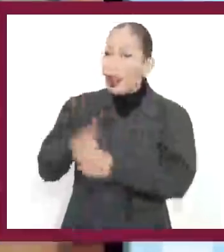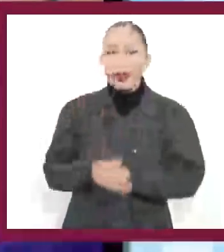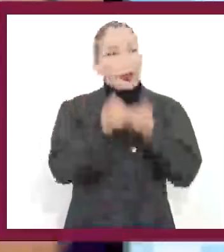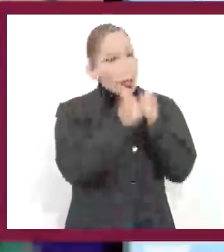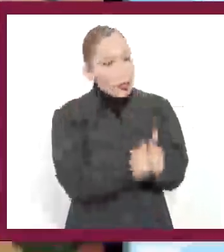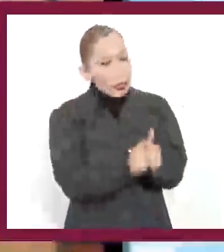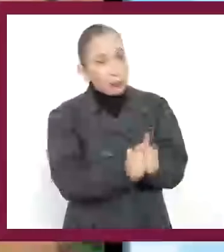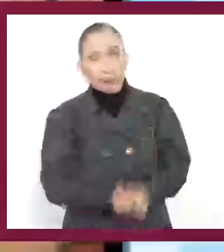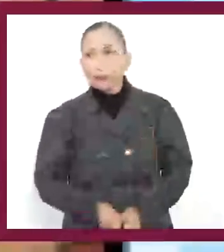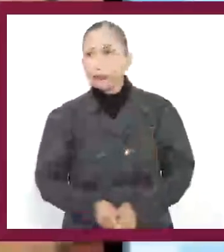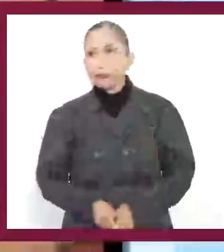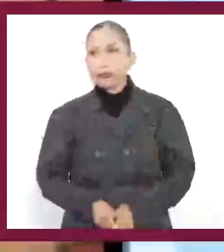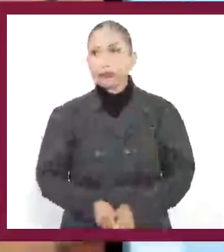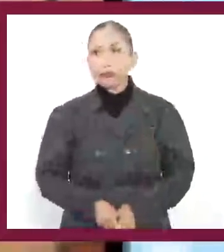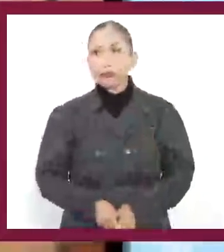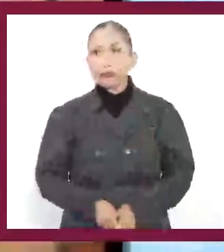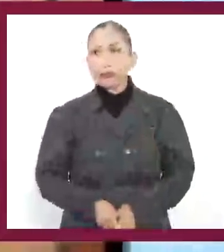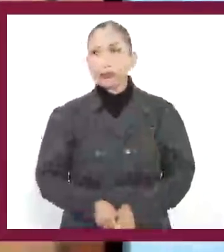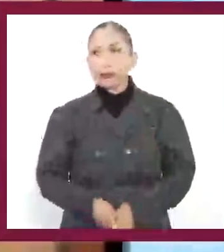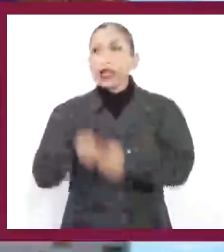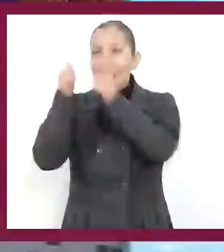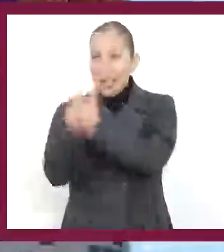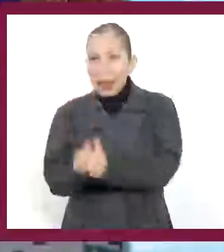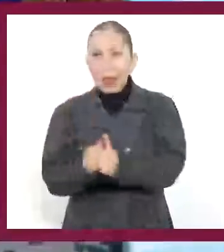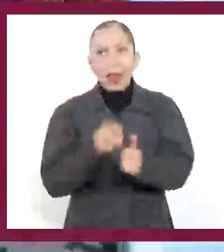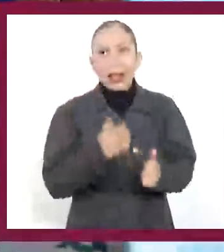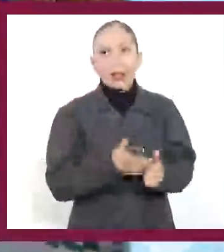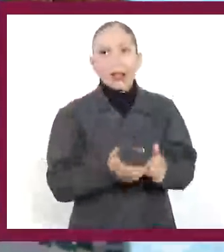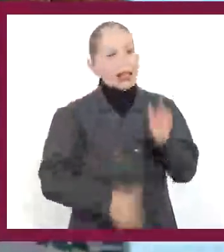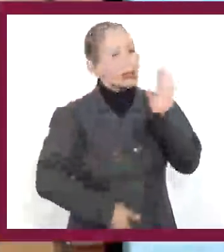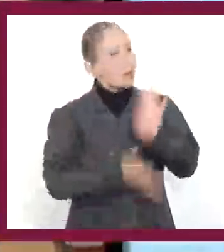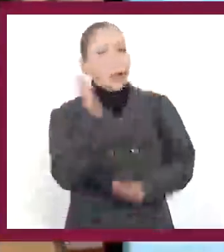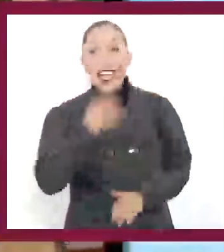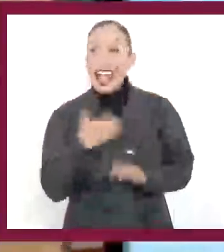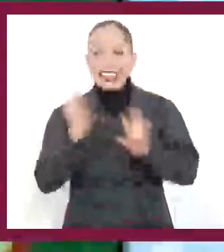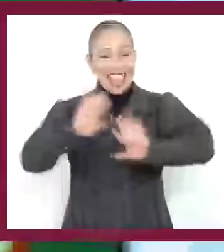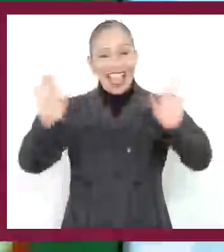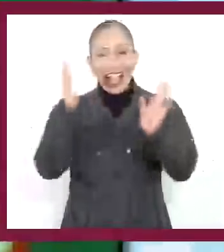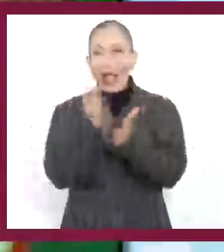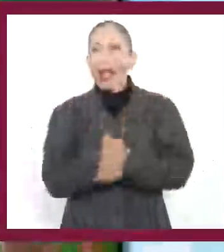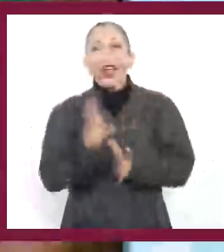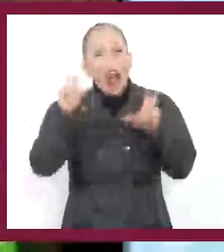¡Que se quede! Que se quede. ¡Que se vaya!